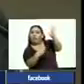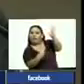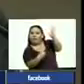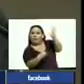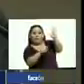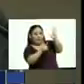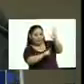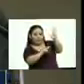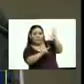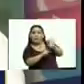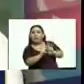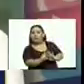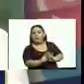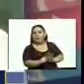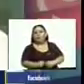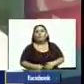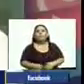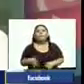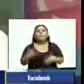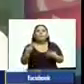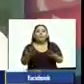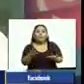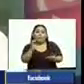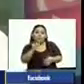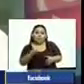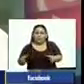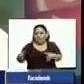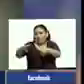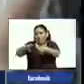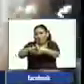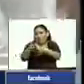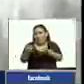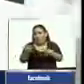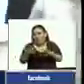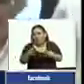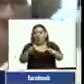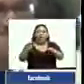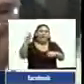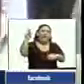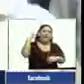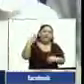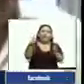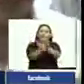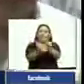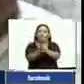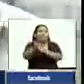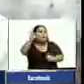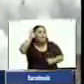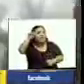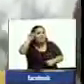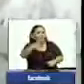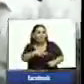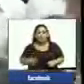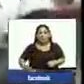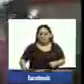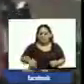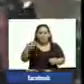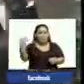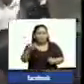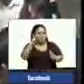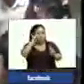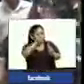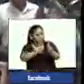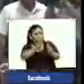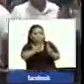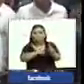países evaluados. El consorcio espera que los casos de corrupción, como el del expresidente Mauricio Funes, sean investigados